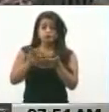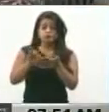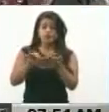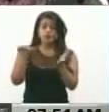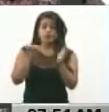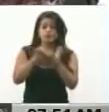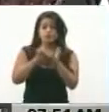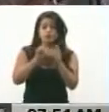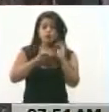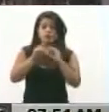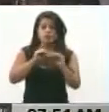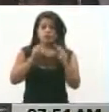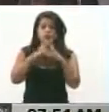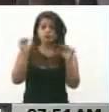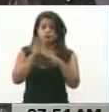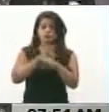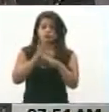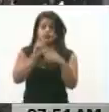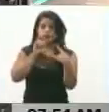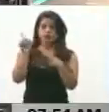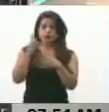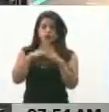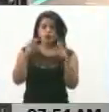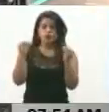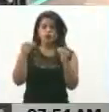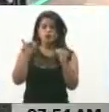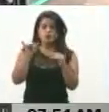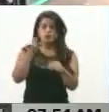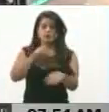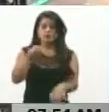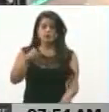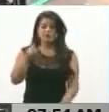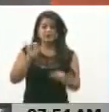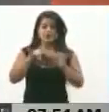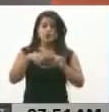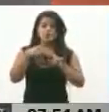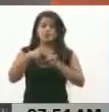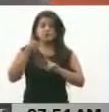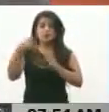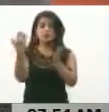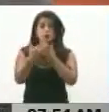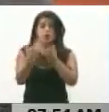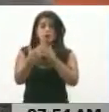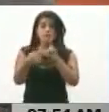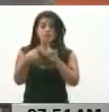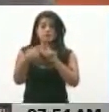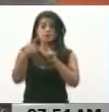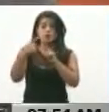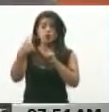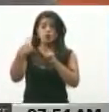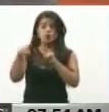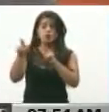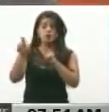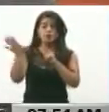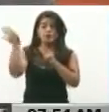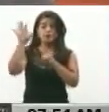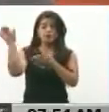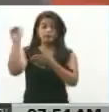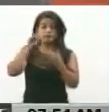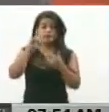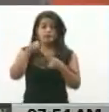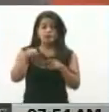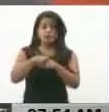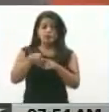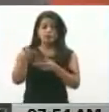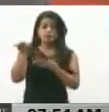los componentes, cómo funciona, y no es solo eso, también hacen las pruebas a estos y a los que vienen de afuera. Y gracias a ese